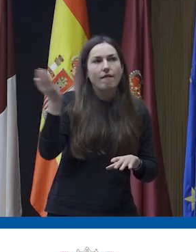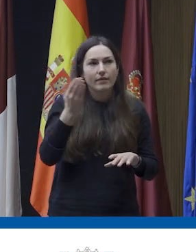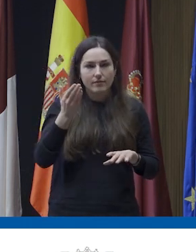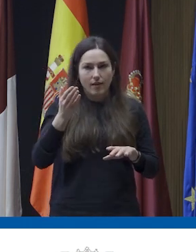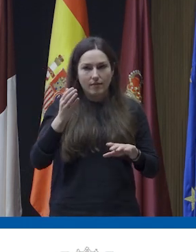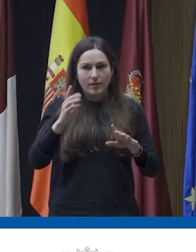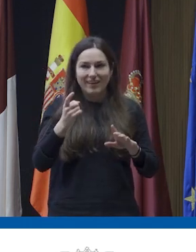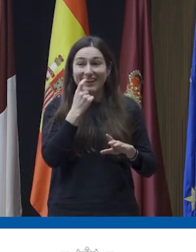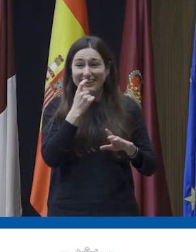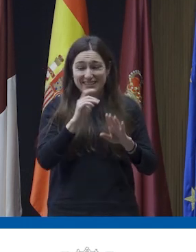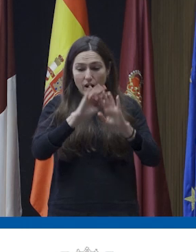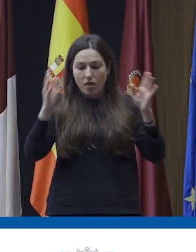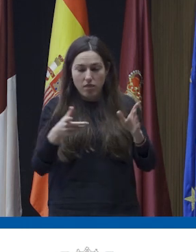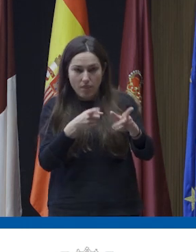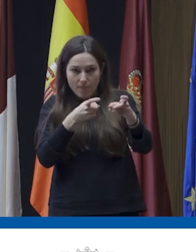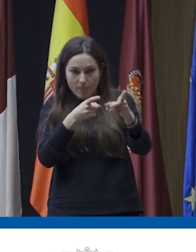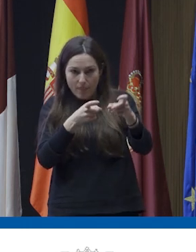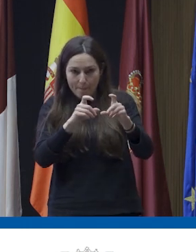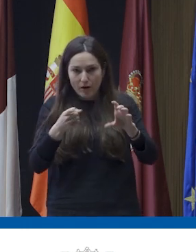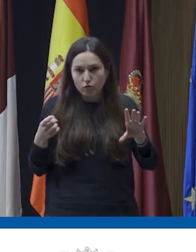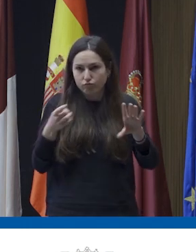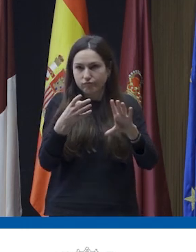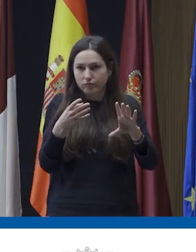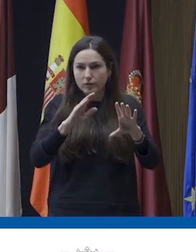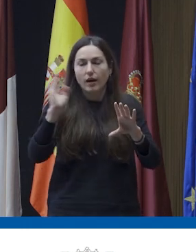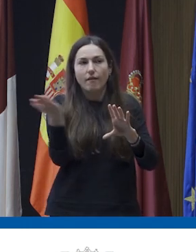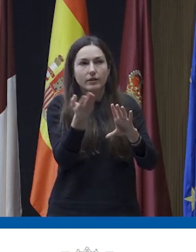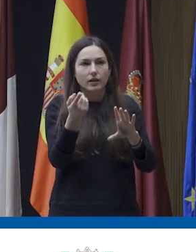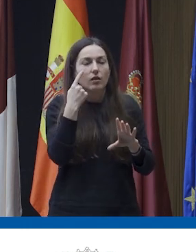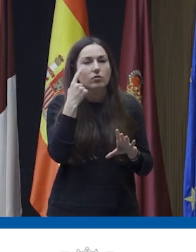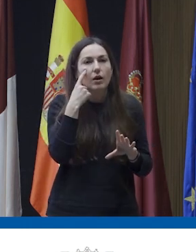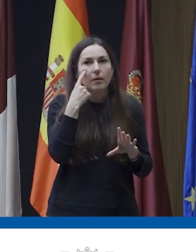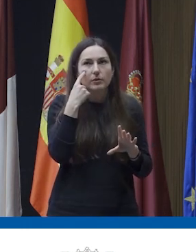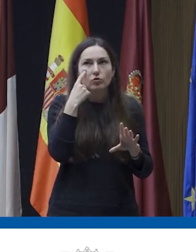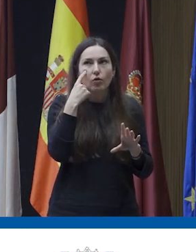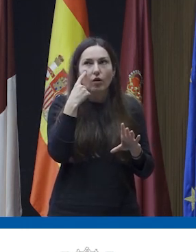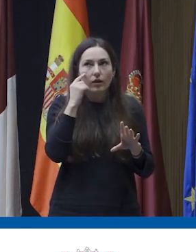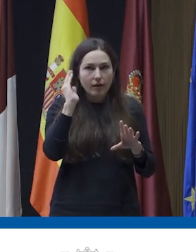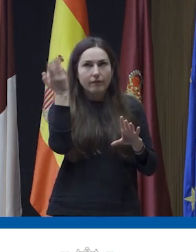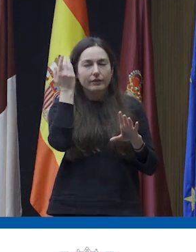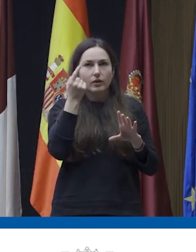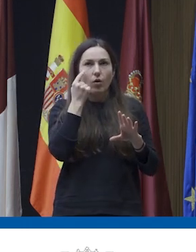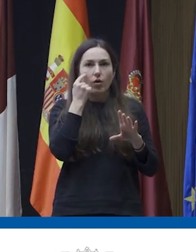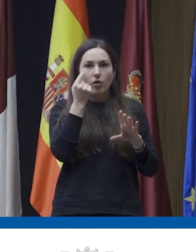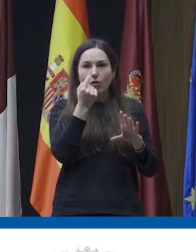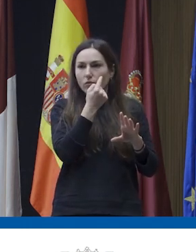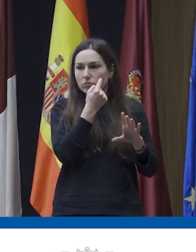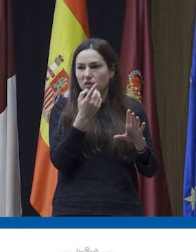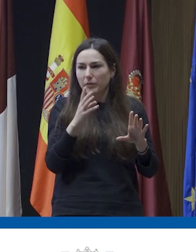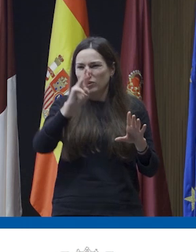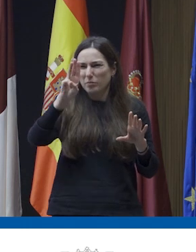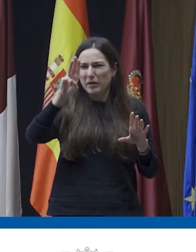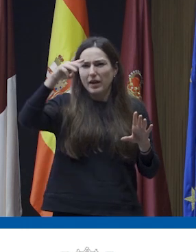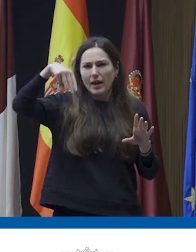de los aviones por los disparos, había visto que esos ojos pues tenían un material que era el PMMA, que